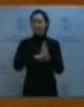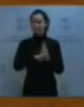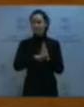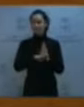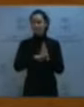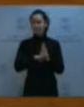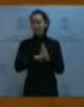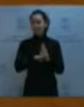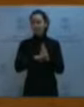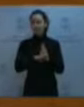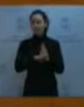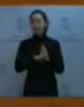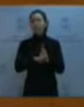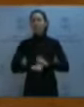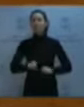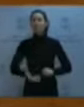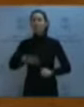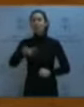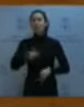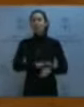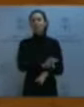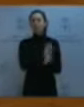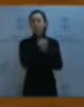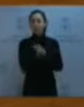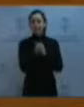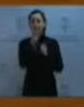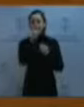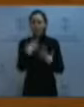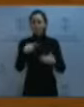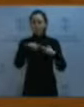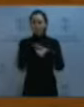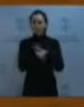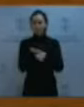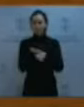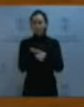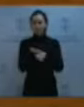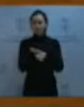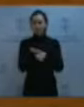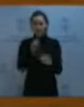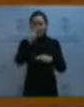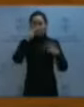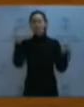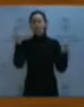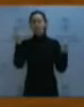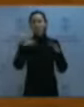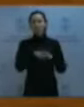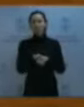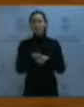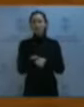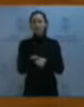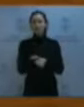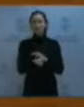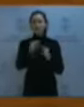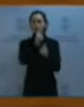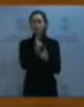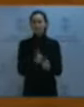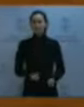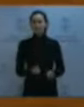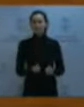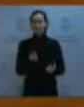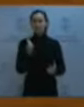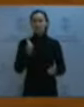cambio para mejorar la gestión de los servicios públicos y la gestión presupuestaria de